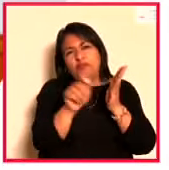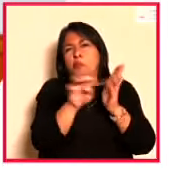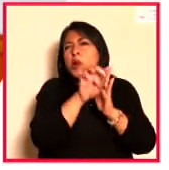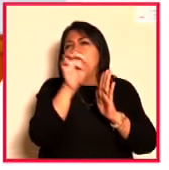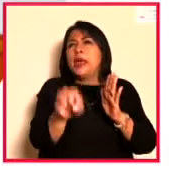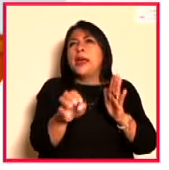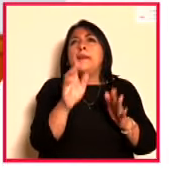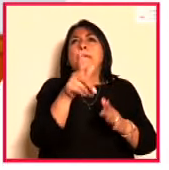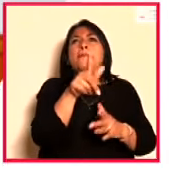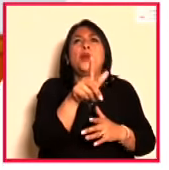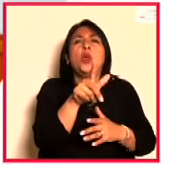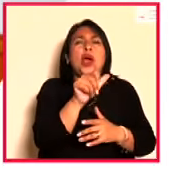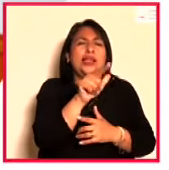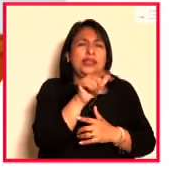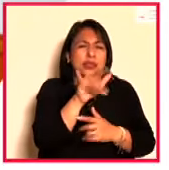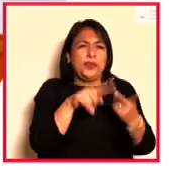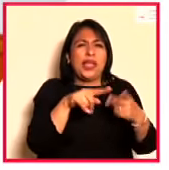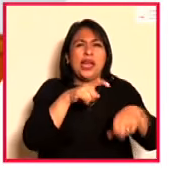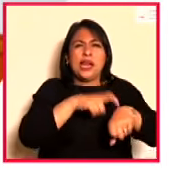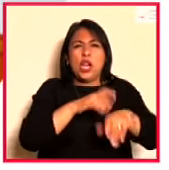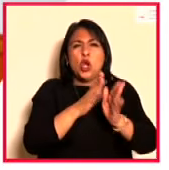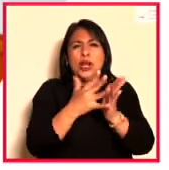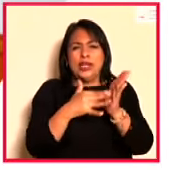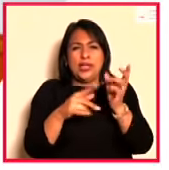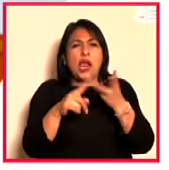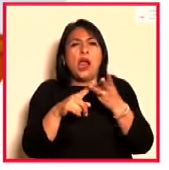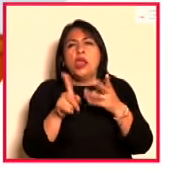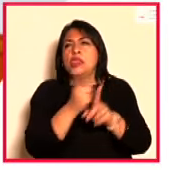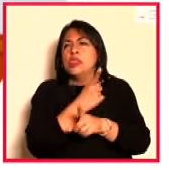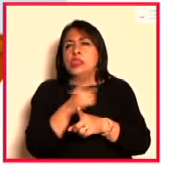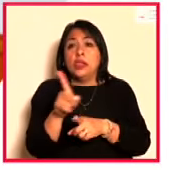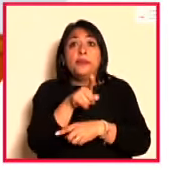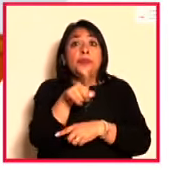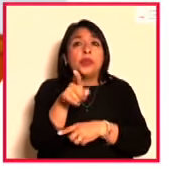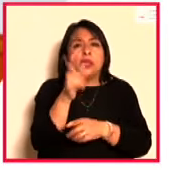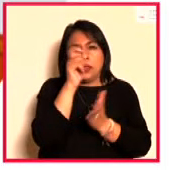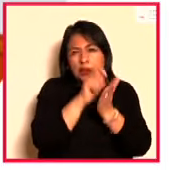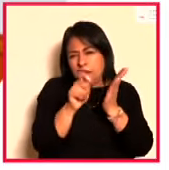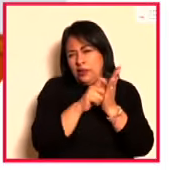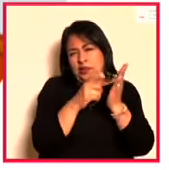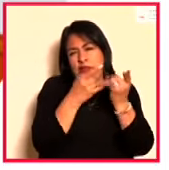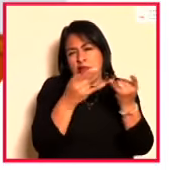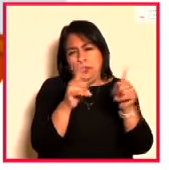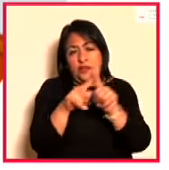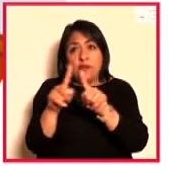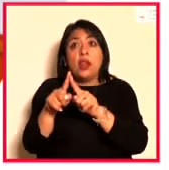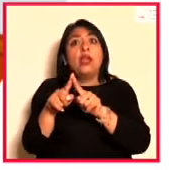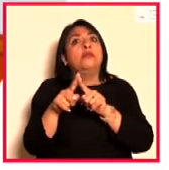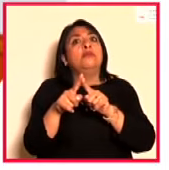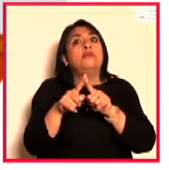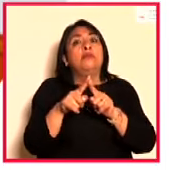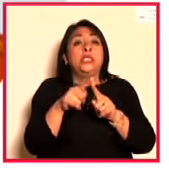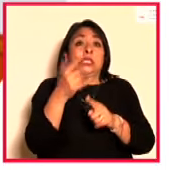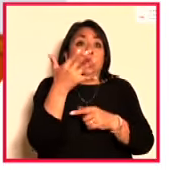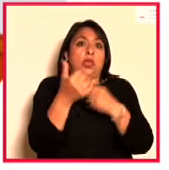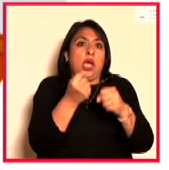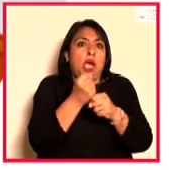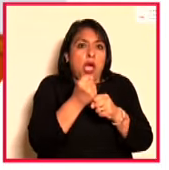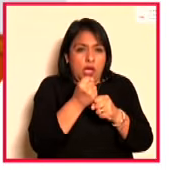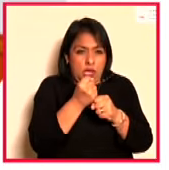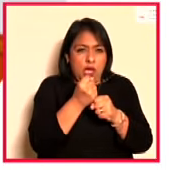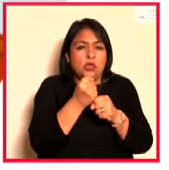de Minucias, Reloj Literario y Divagar. Sus ensayos, artículos y relatos se dispensaron durante medio siglo en las páginas de revistas